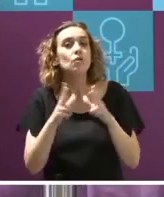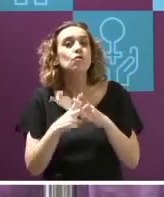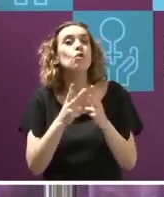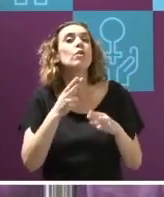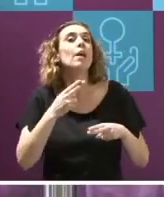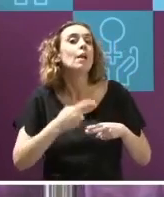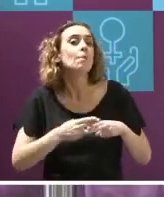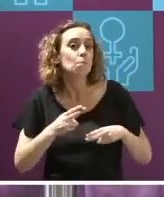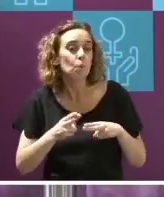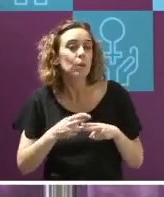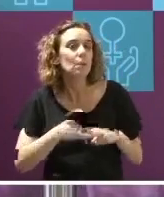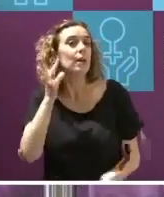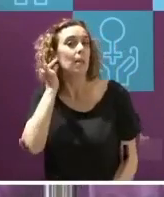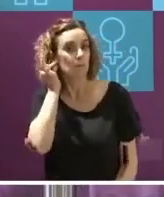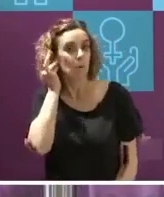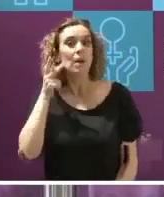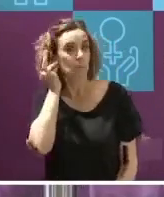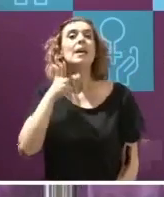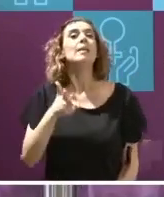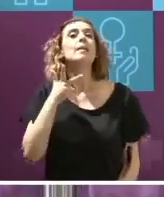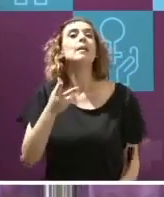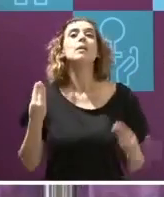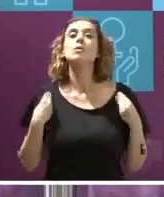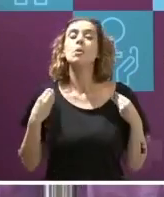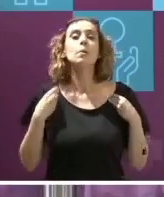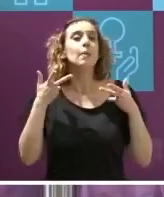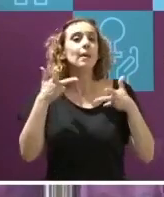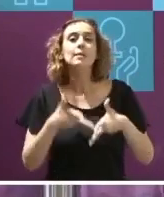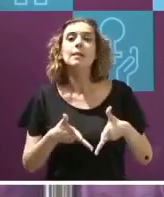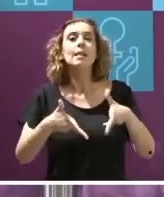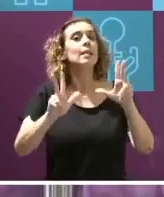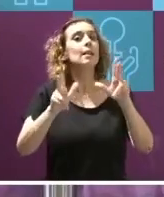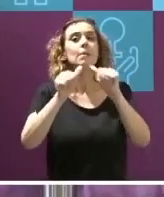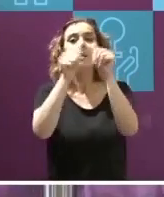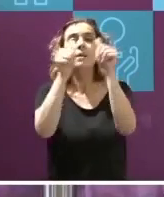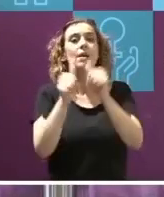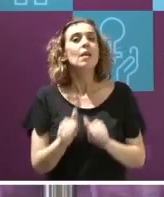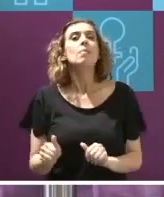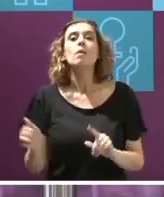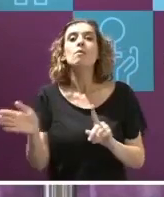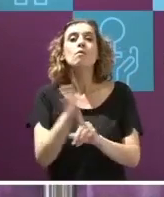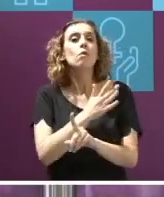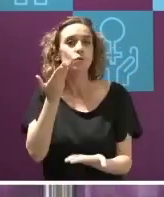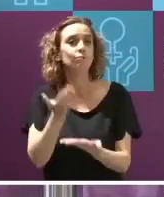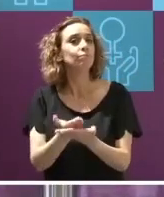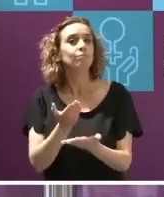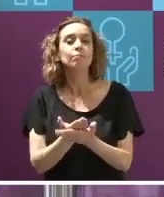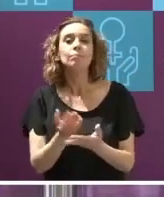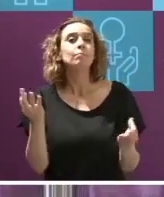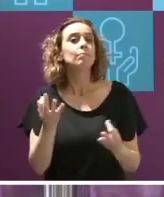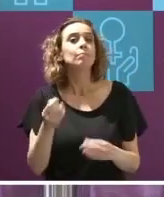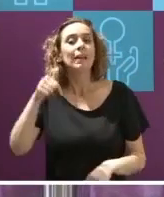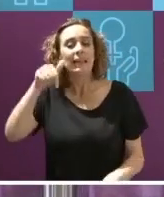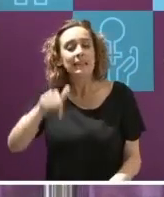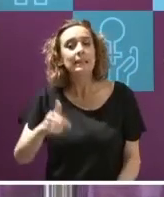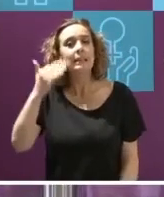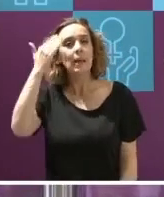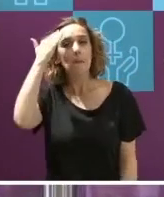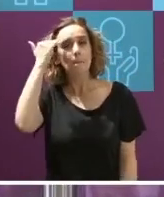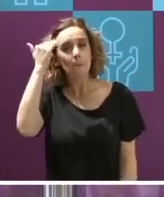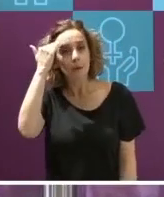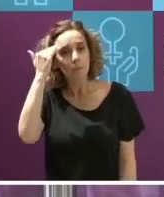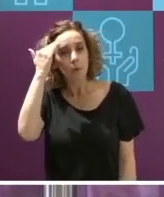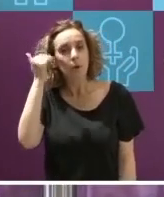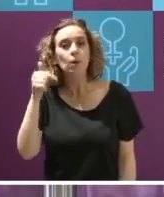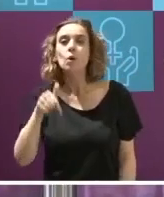y, por supuesto, nuestro derecho a vivir vidas libres de todas las formas de violencia contra las mujeres. Este memorando inaugura, por